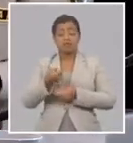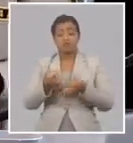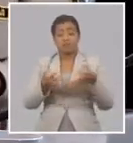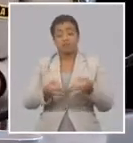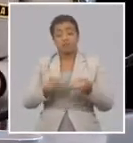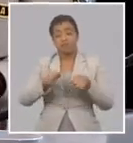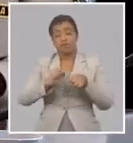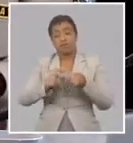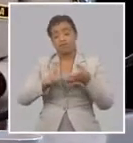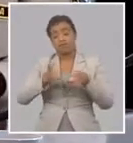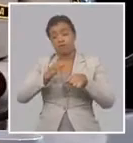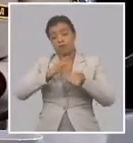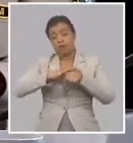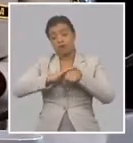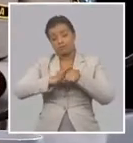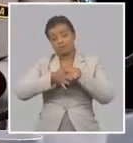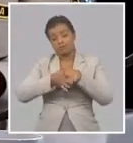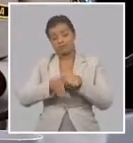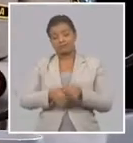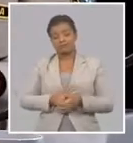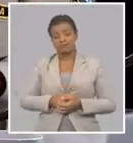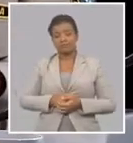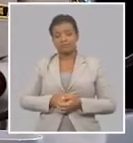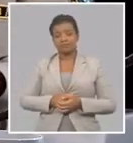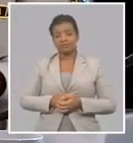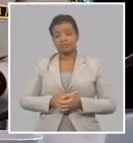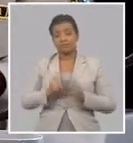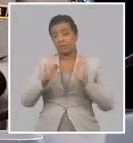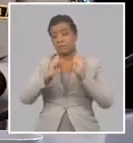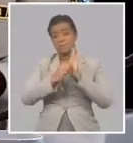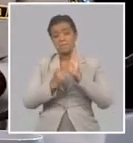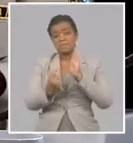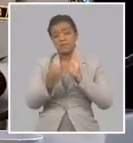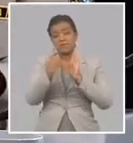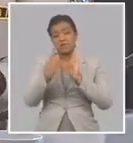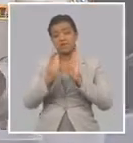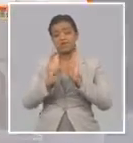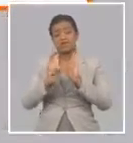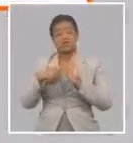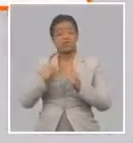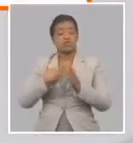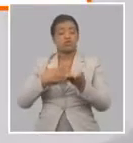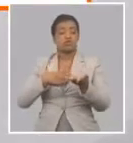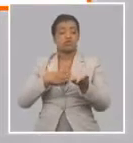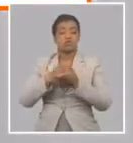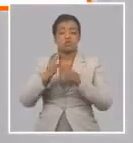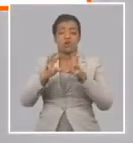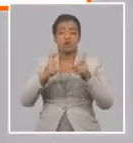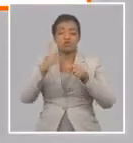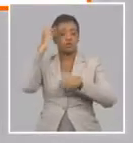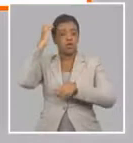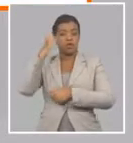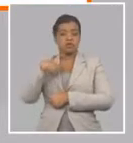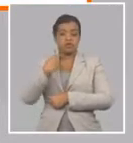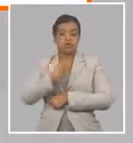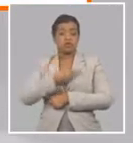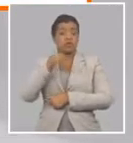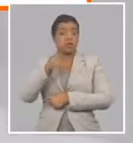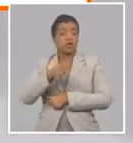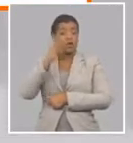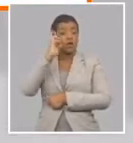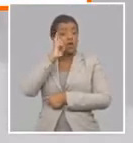explicado primero y continúa garantizando la misión estatal nuestra porque hay que recordar que